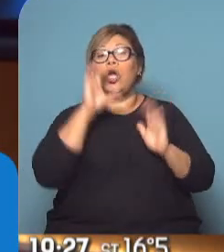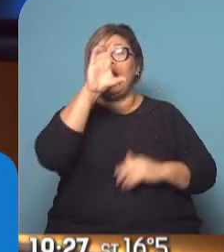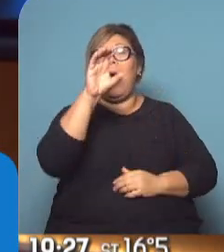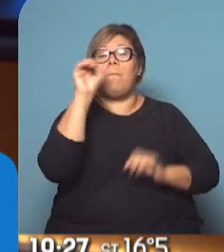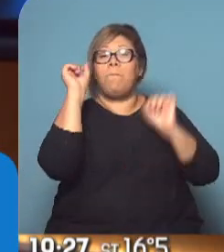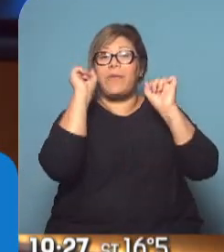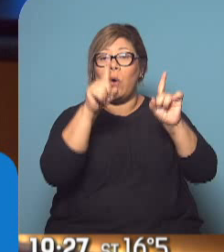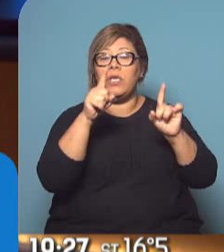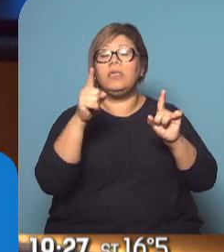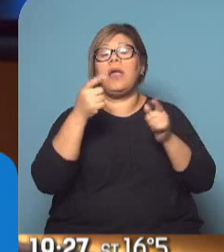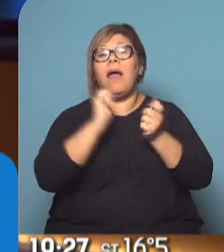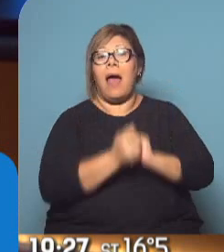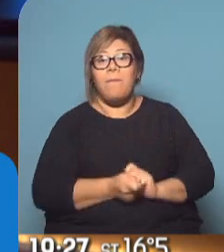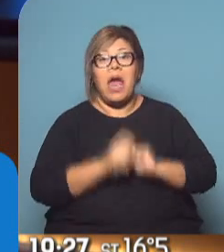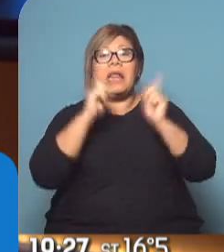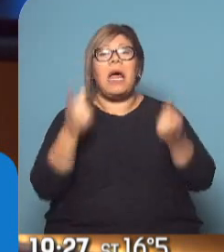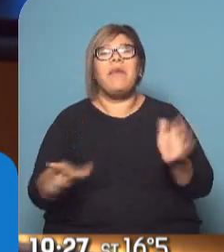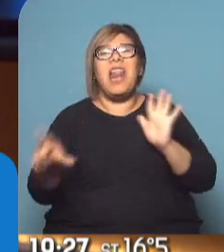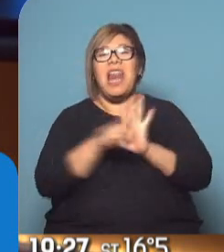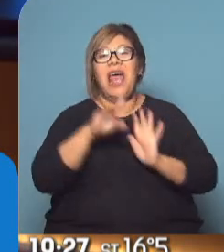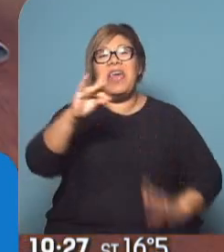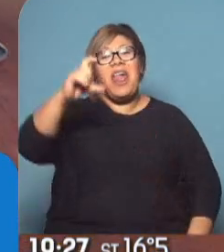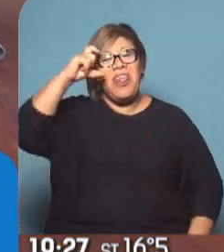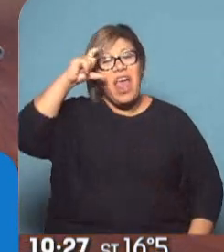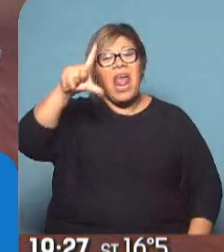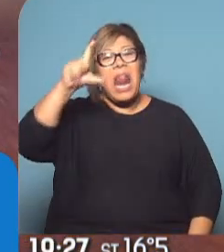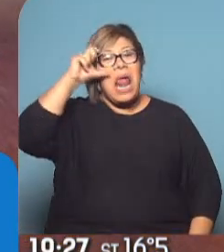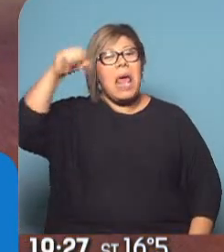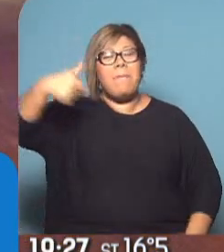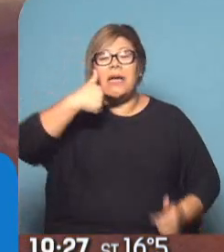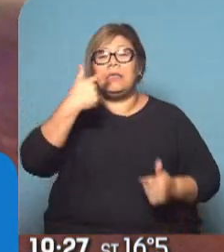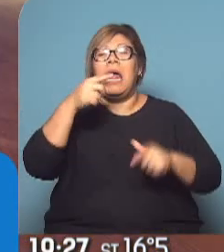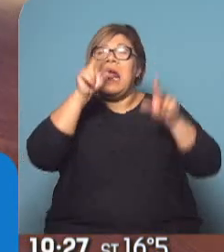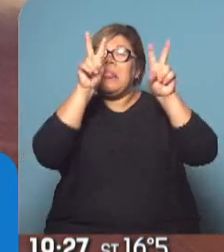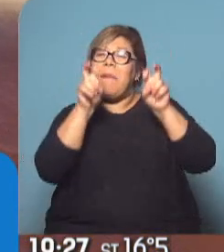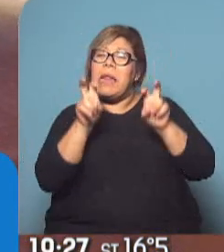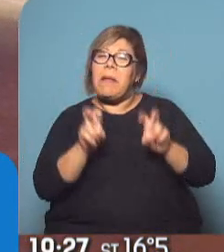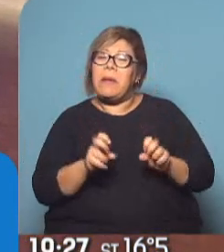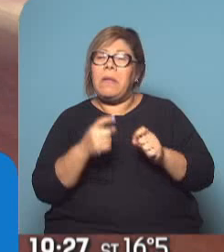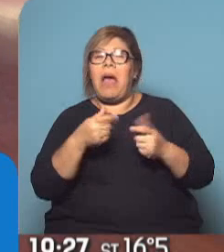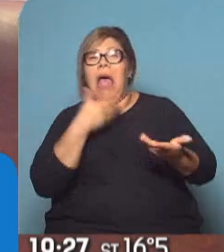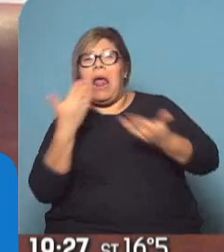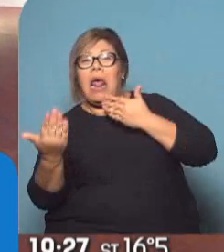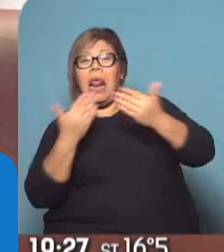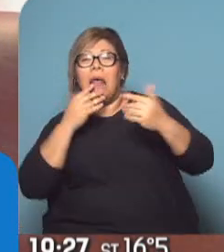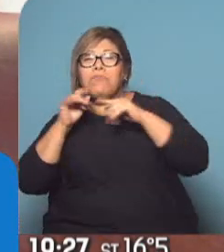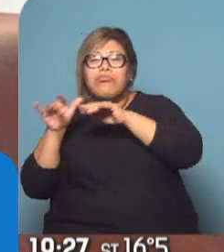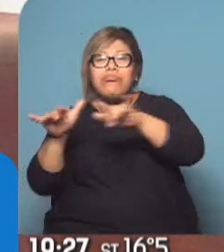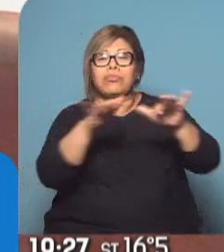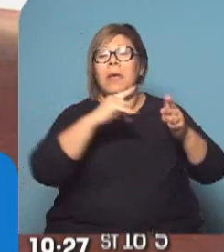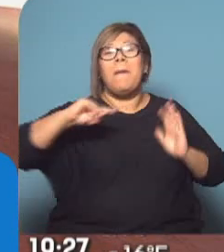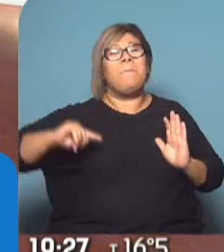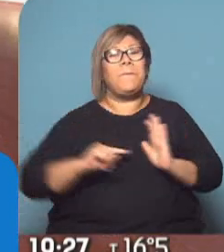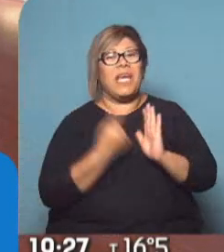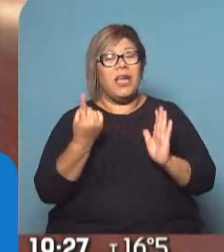se está hablando la ley de lemas cosas que son métodos totalmente que han quedado en la historia y que no debemos